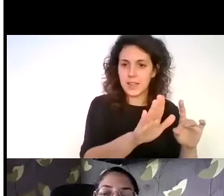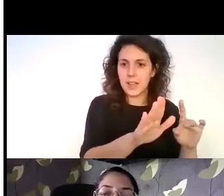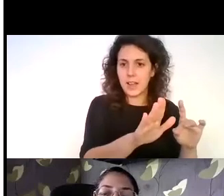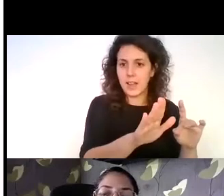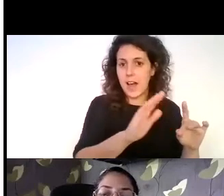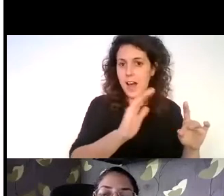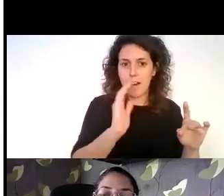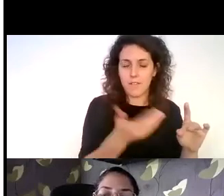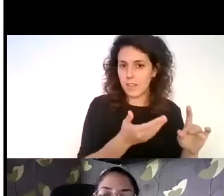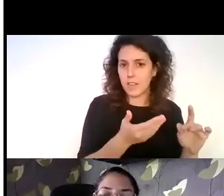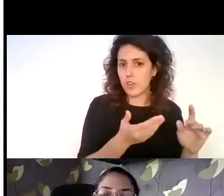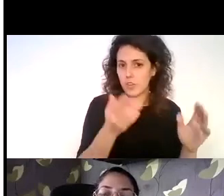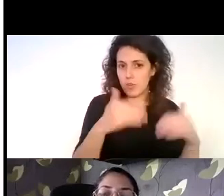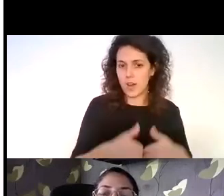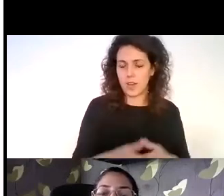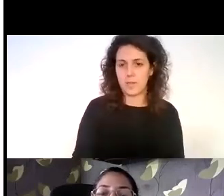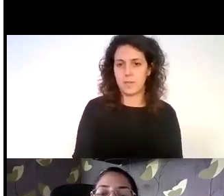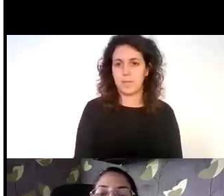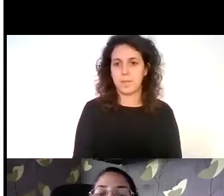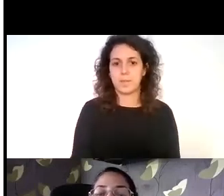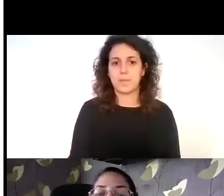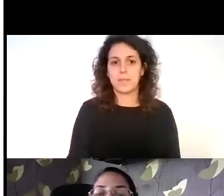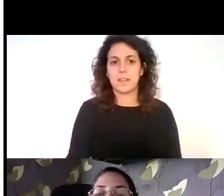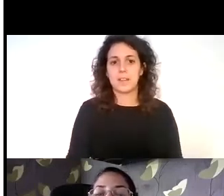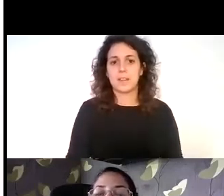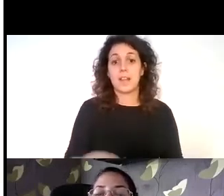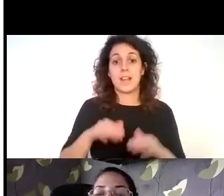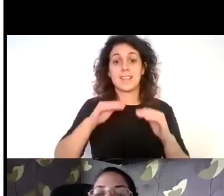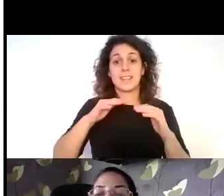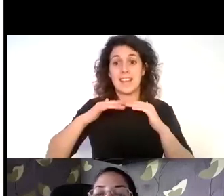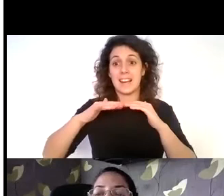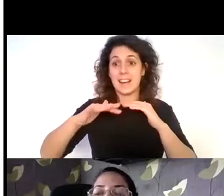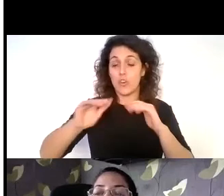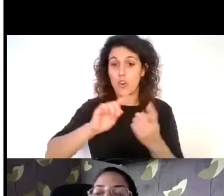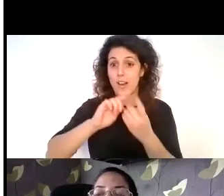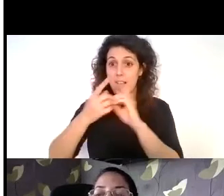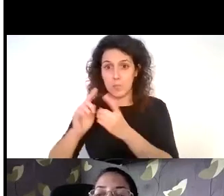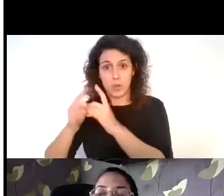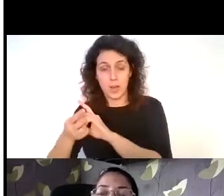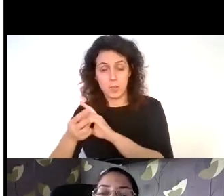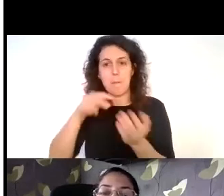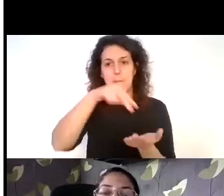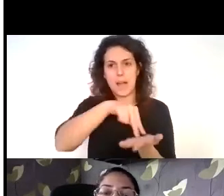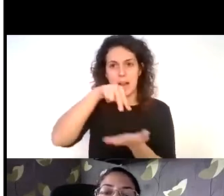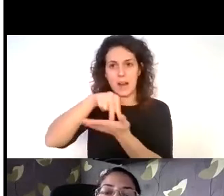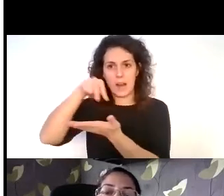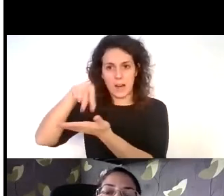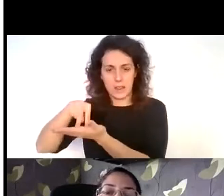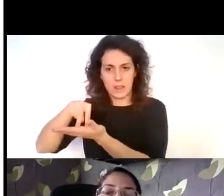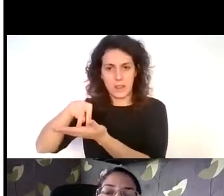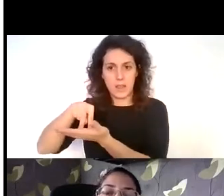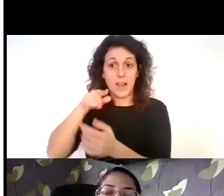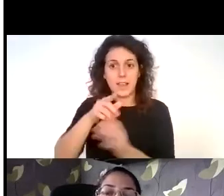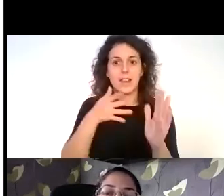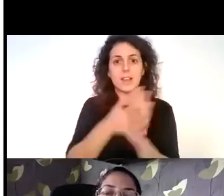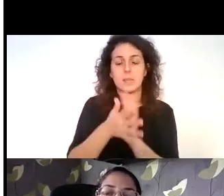la especie. En cada cambio del terreno se hace una pequeña parada donde se le explica a la persona la mejor manera de